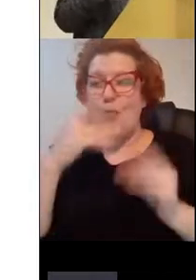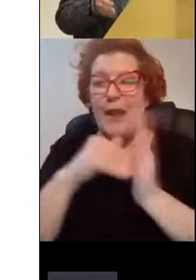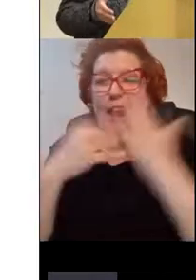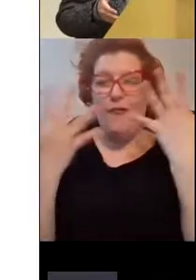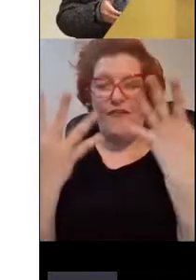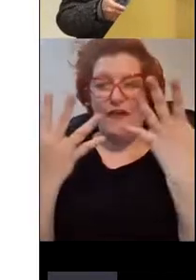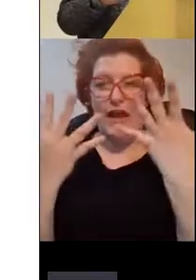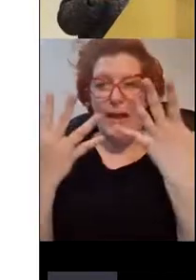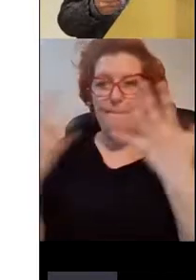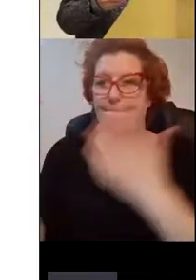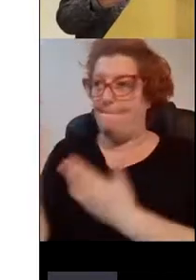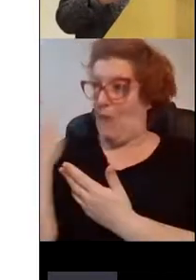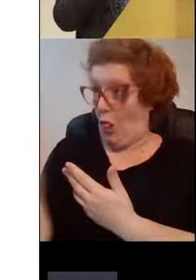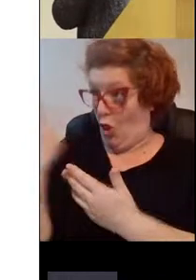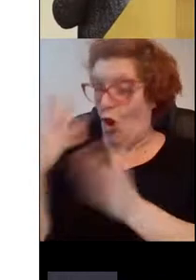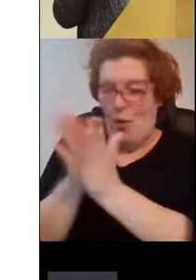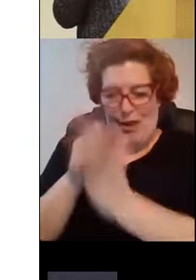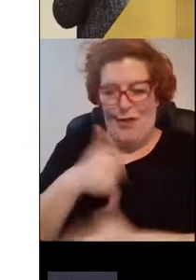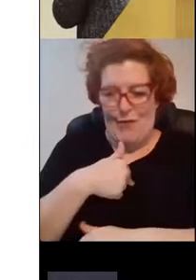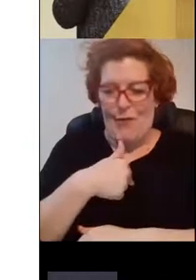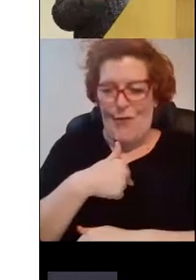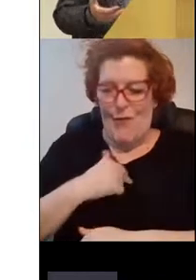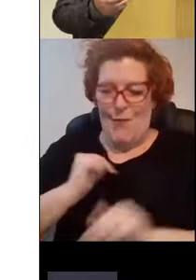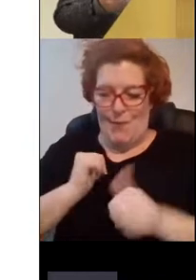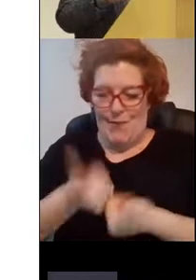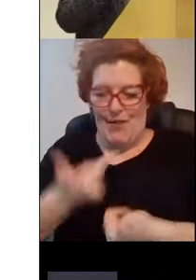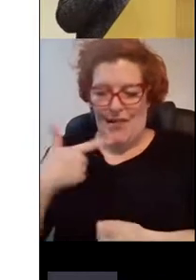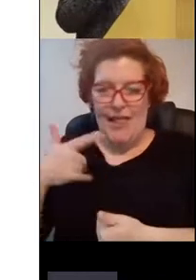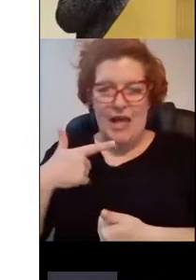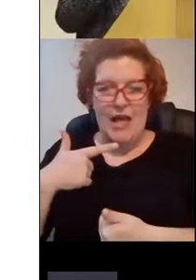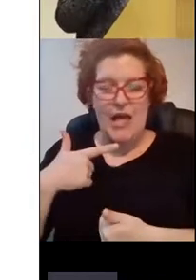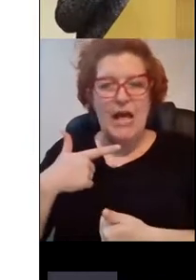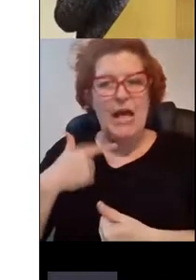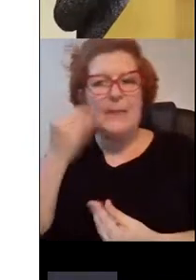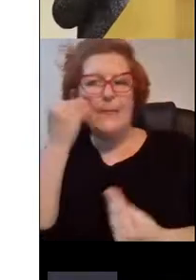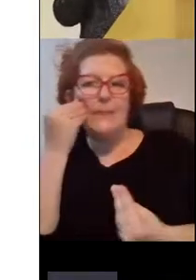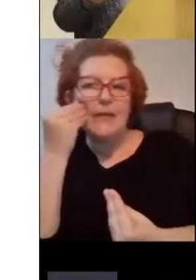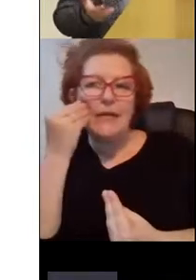Marta Linaza y yo venimos planteando que